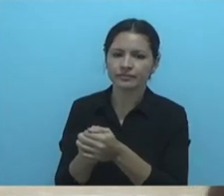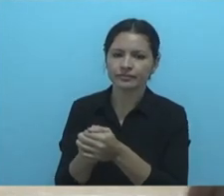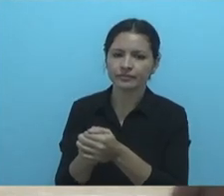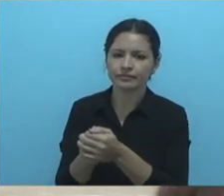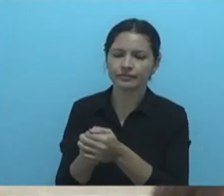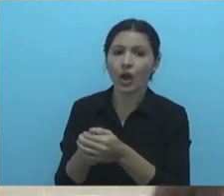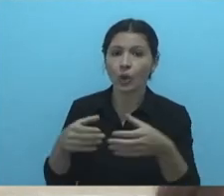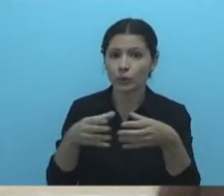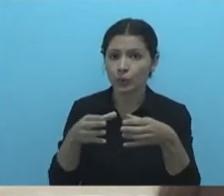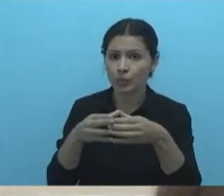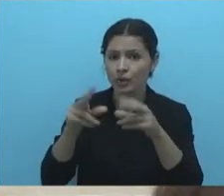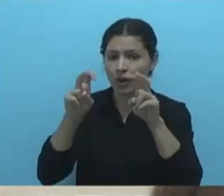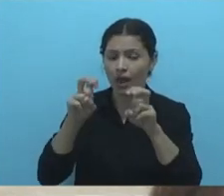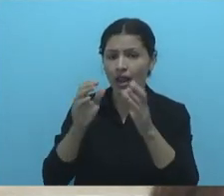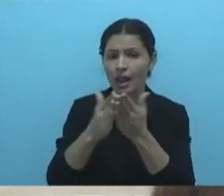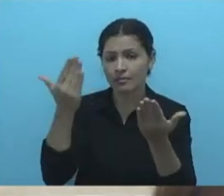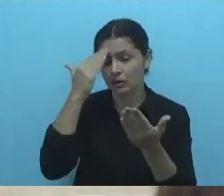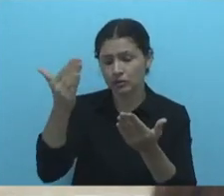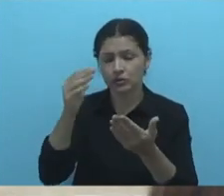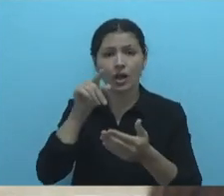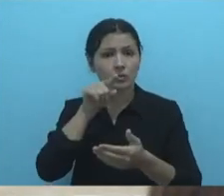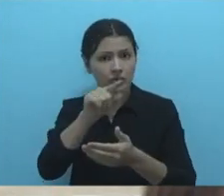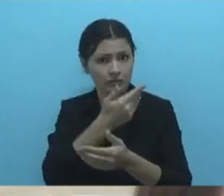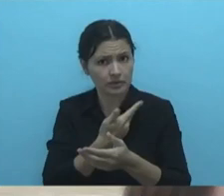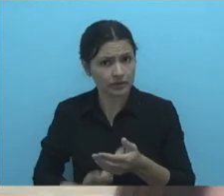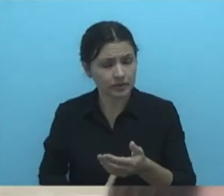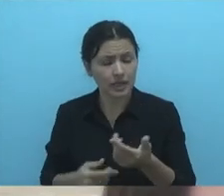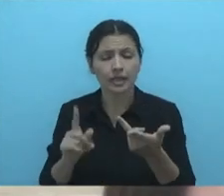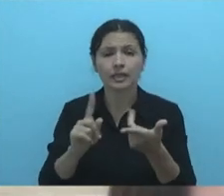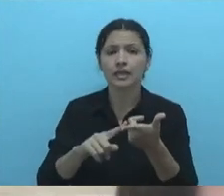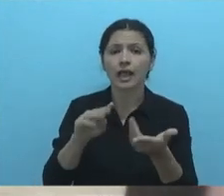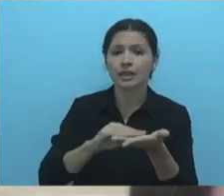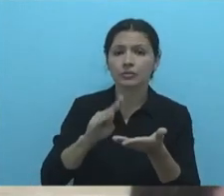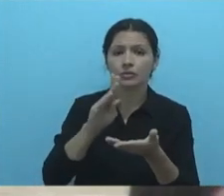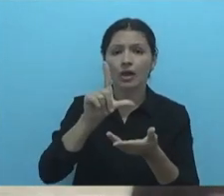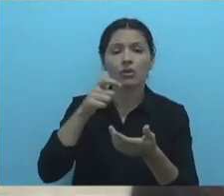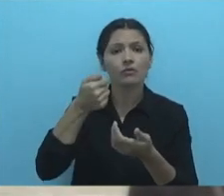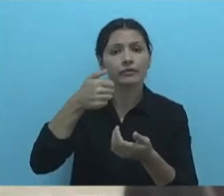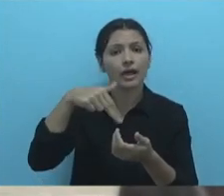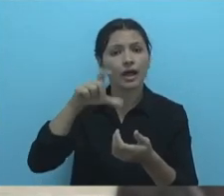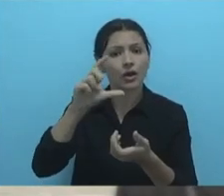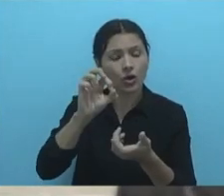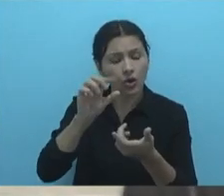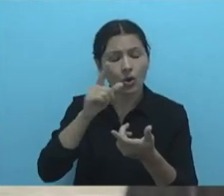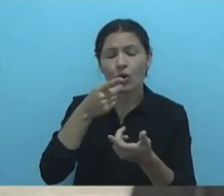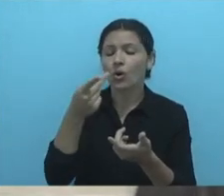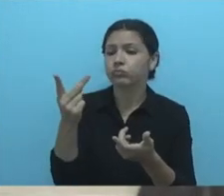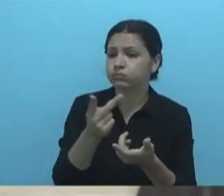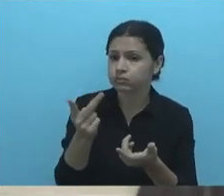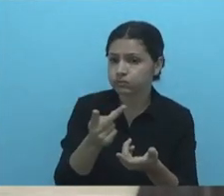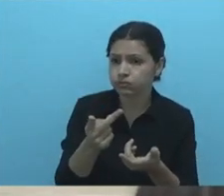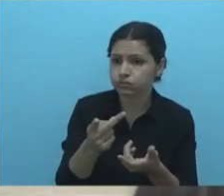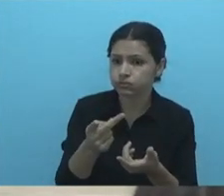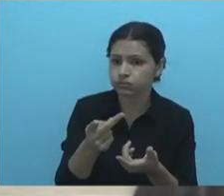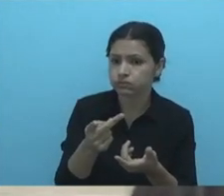comisión de asuntos constitucionales señor presidente usted y al diputado blanco Porque bueno